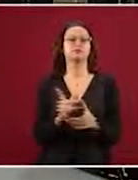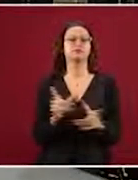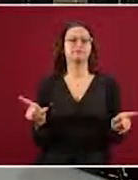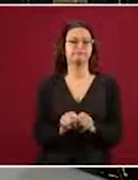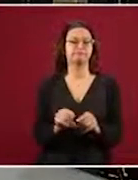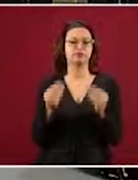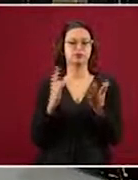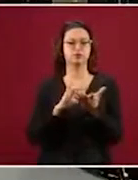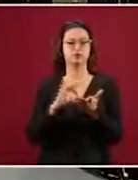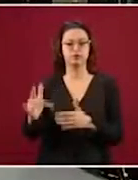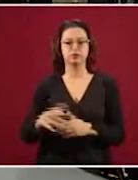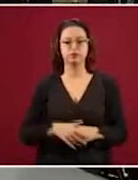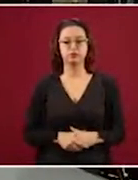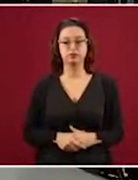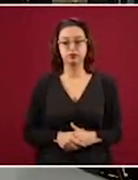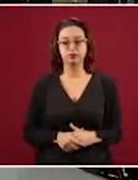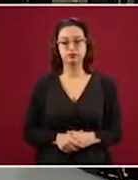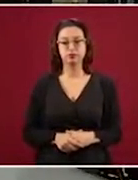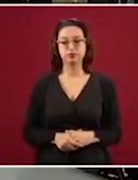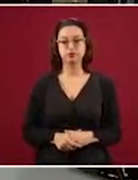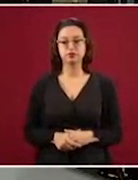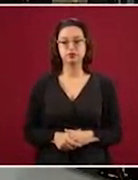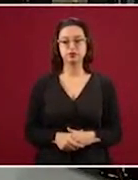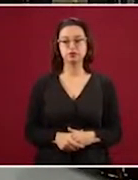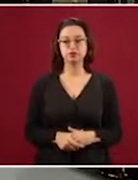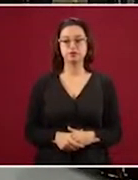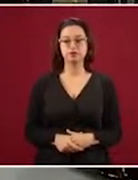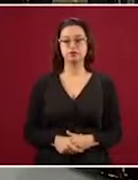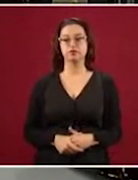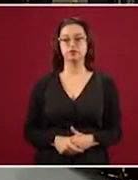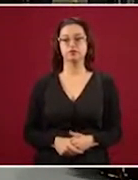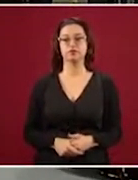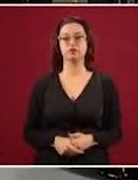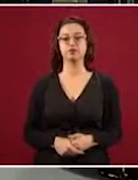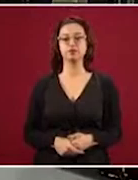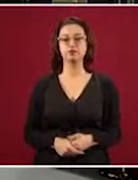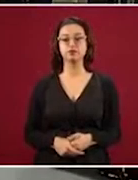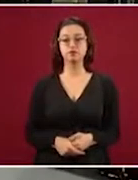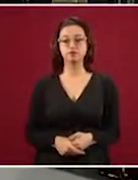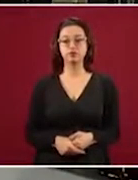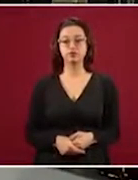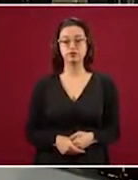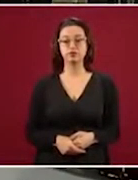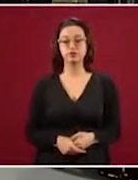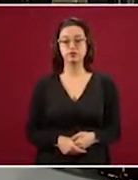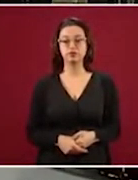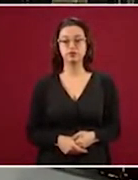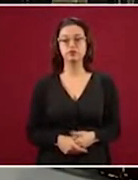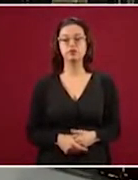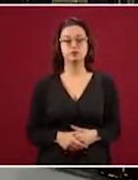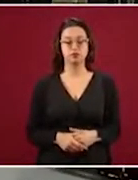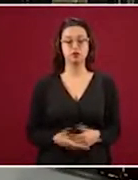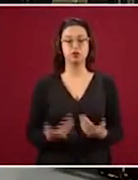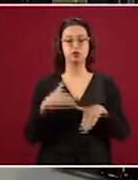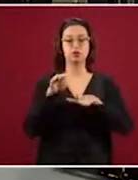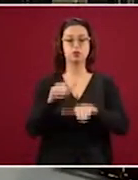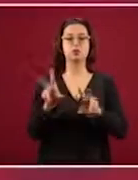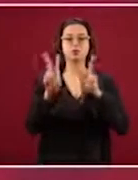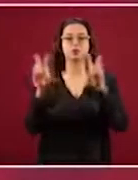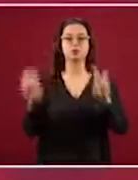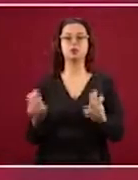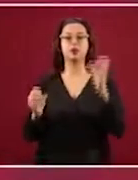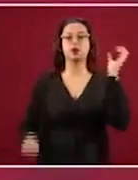Mira, en cuanto a el anuncio de esta nueva universidad, se